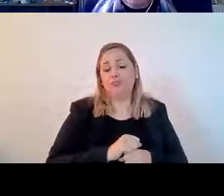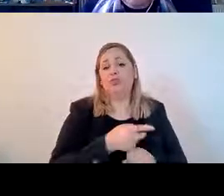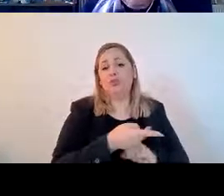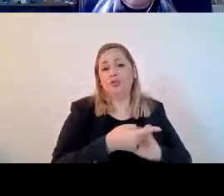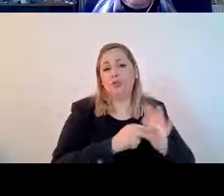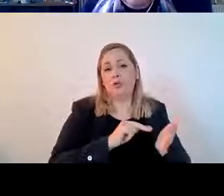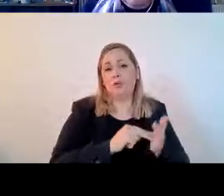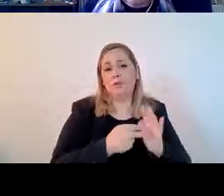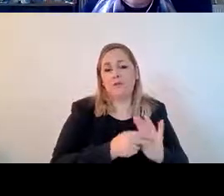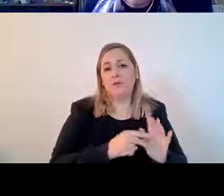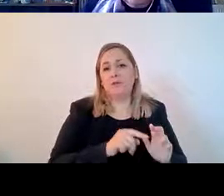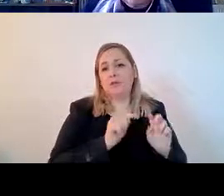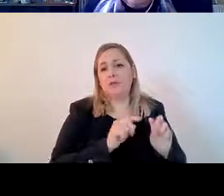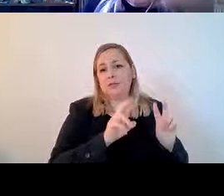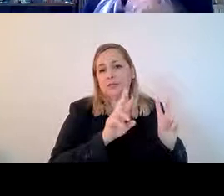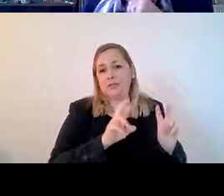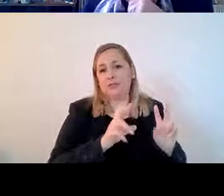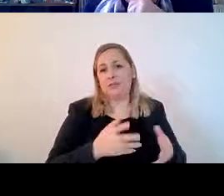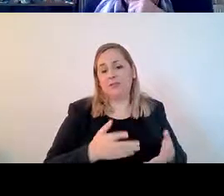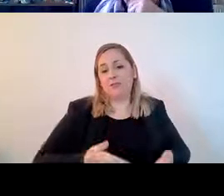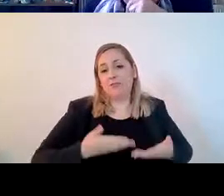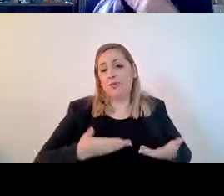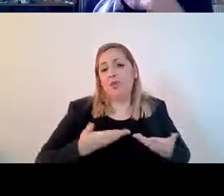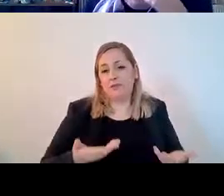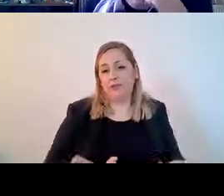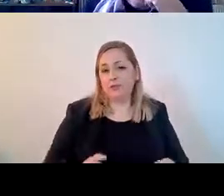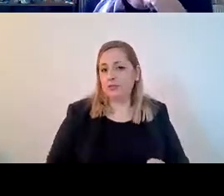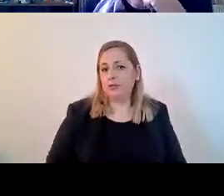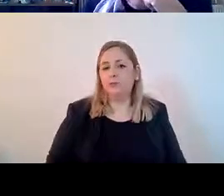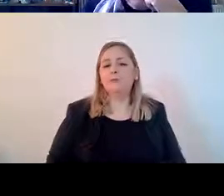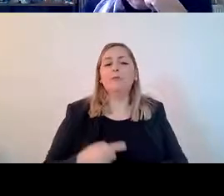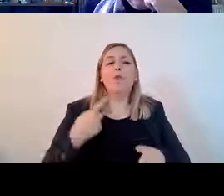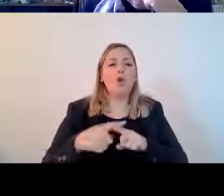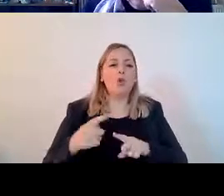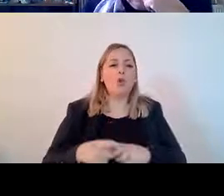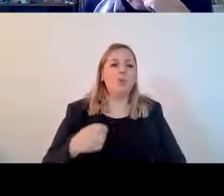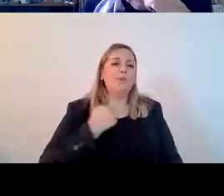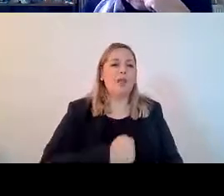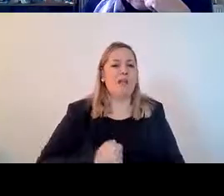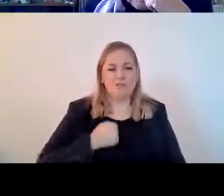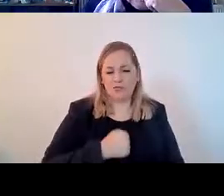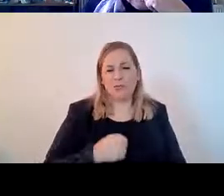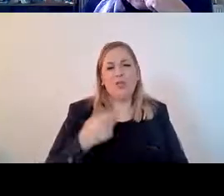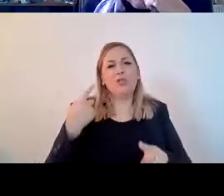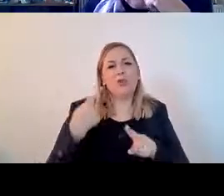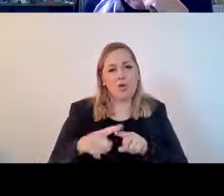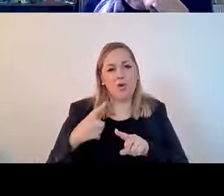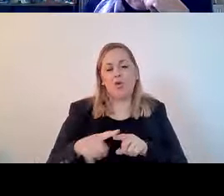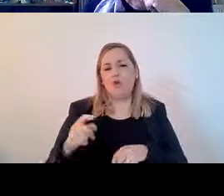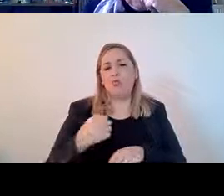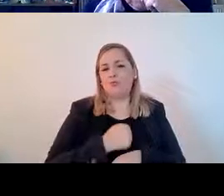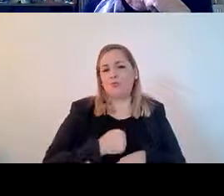aproblemado con el factor motivacional. El aburrimiento es otro factor que no